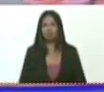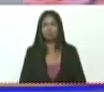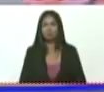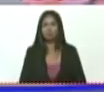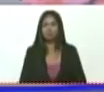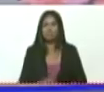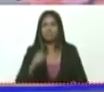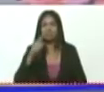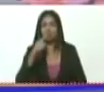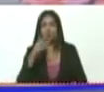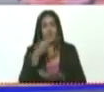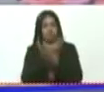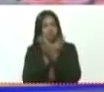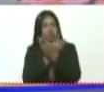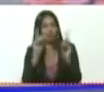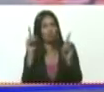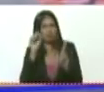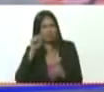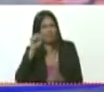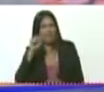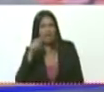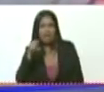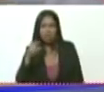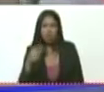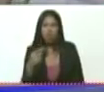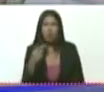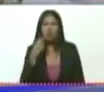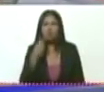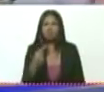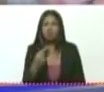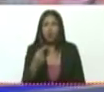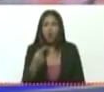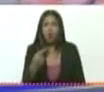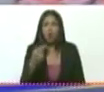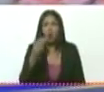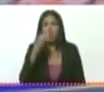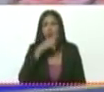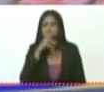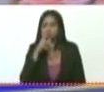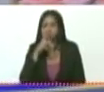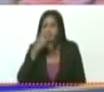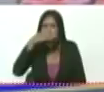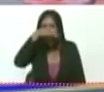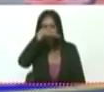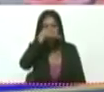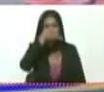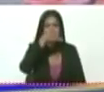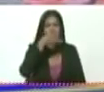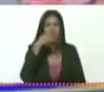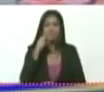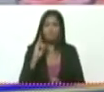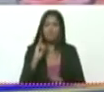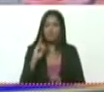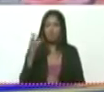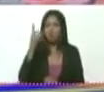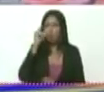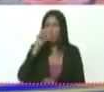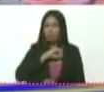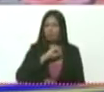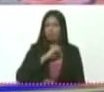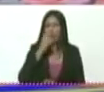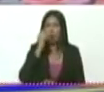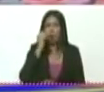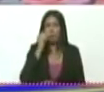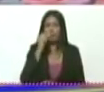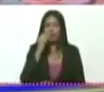Eso se llama democracia. Se llama fascismo criminal. Y el mismo cobarde del general Cisco,